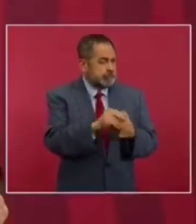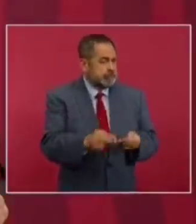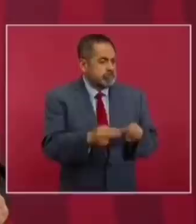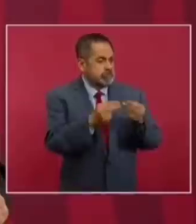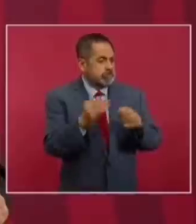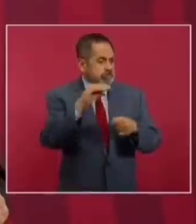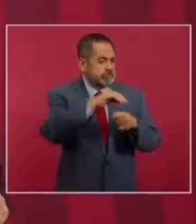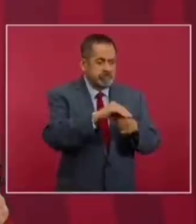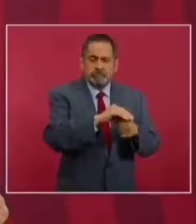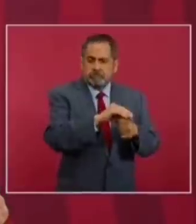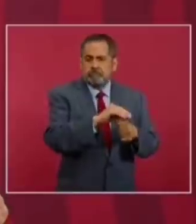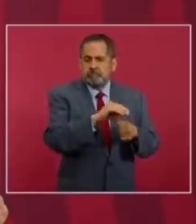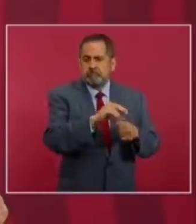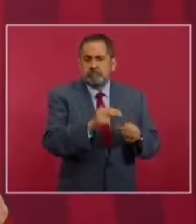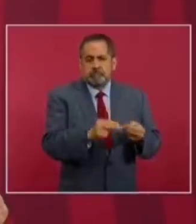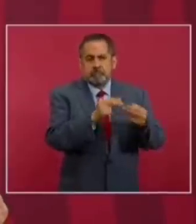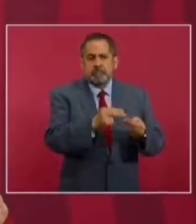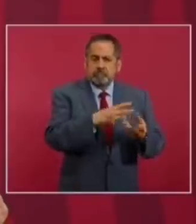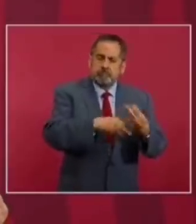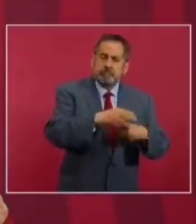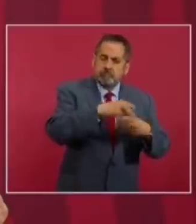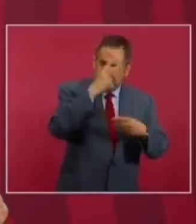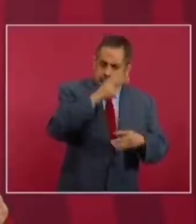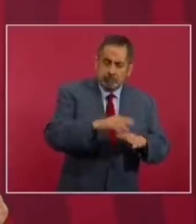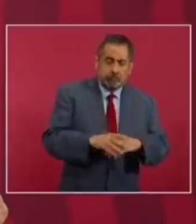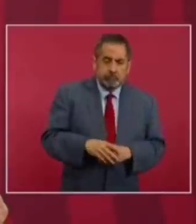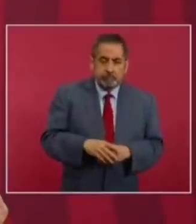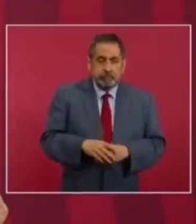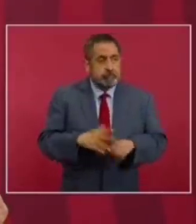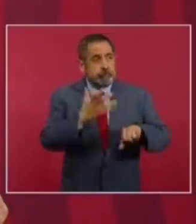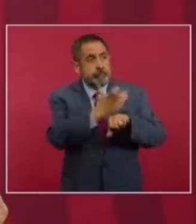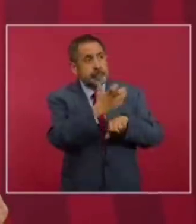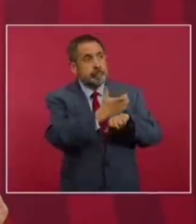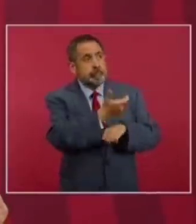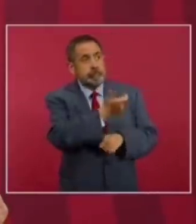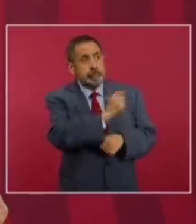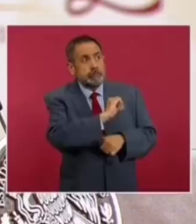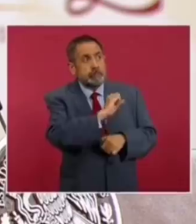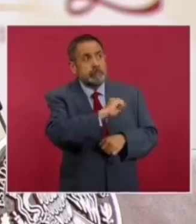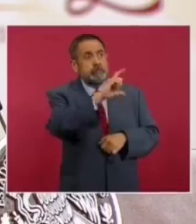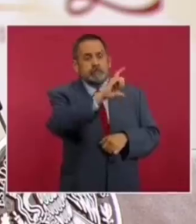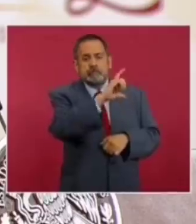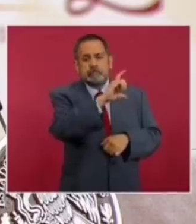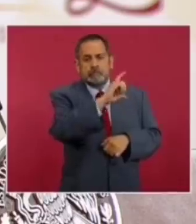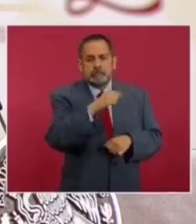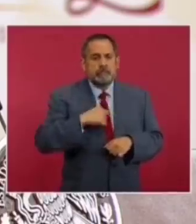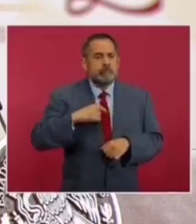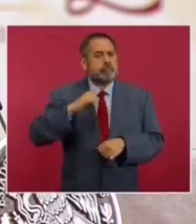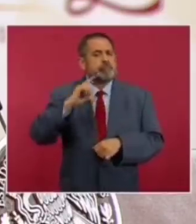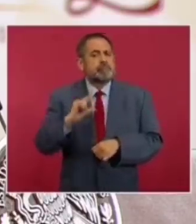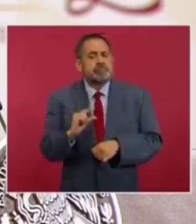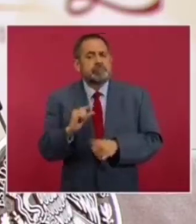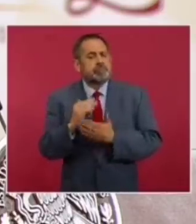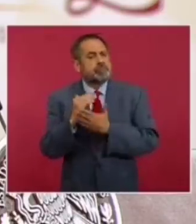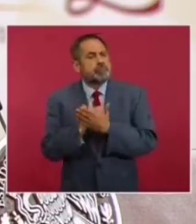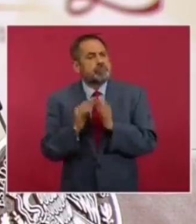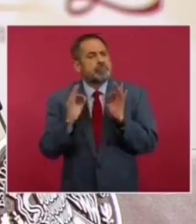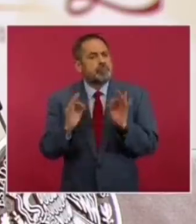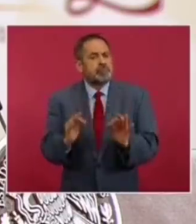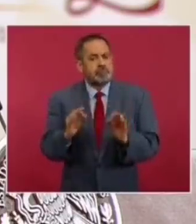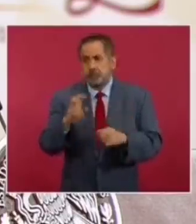tenemos menos inflación que en Estados Unidos, que en países